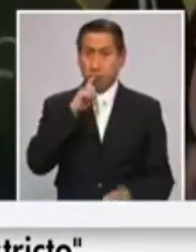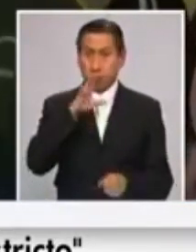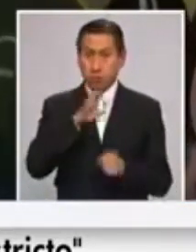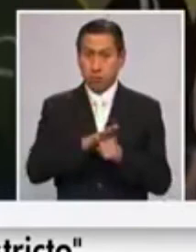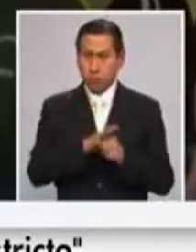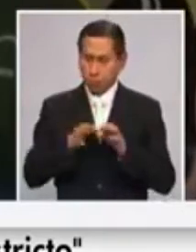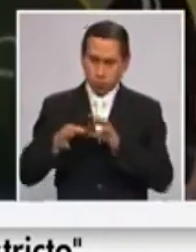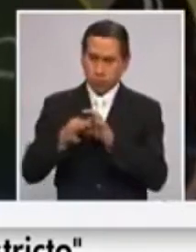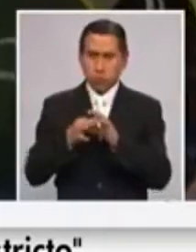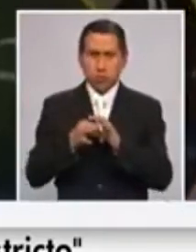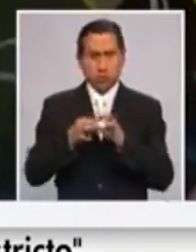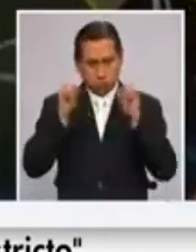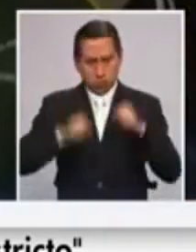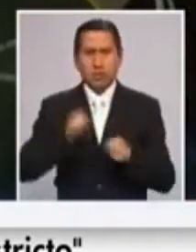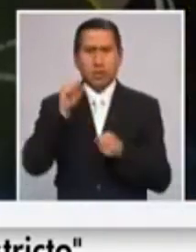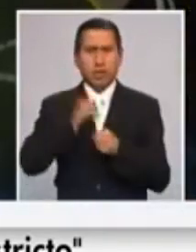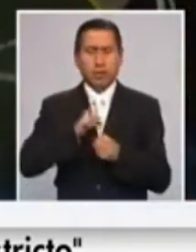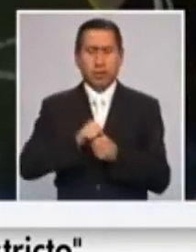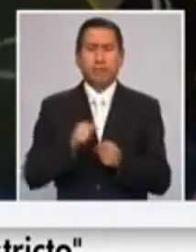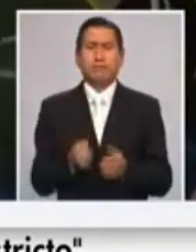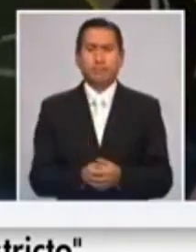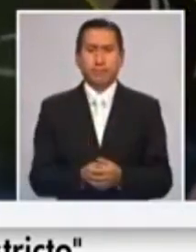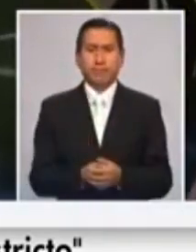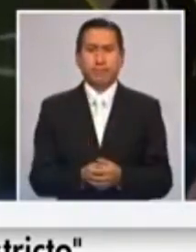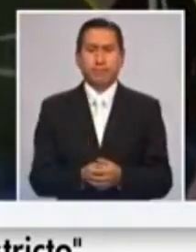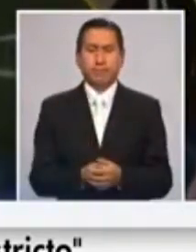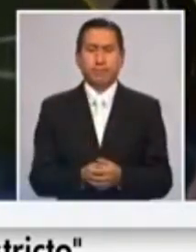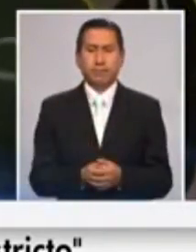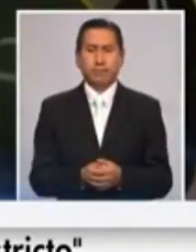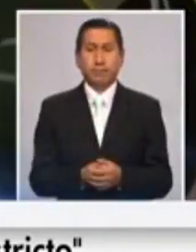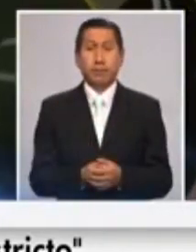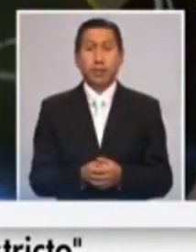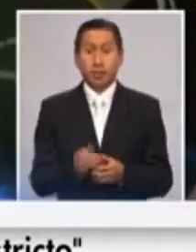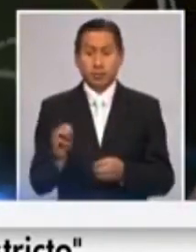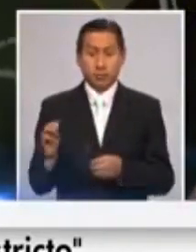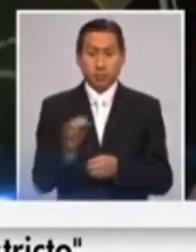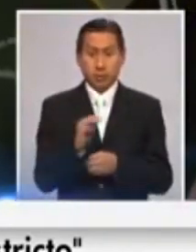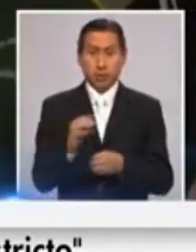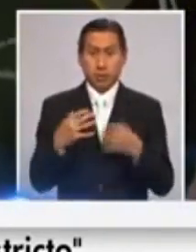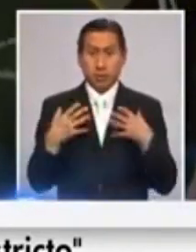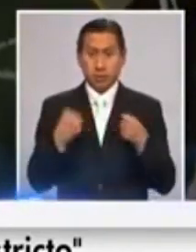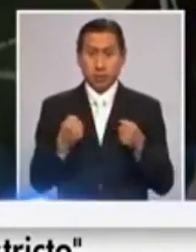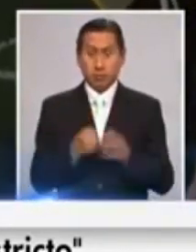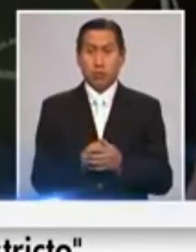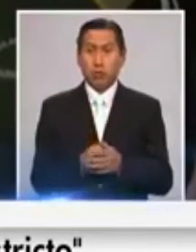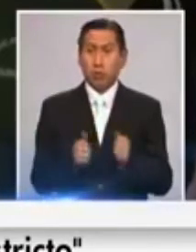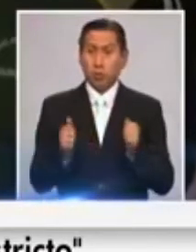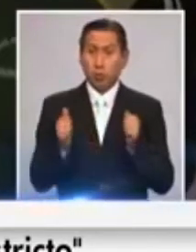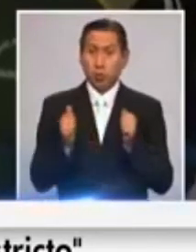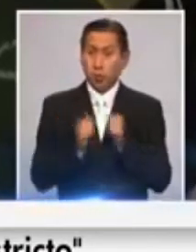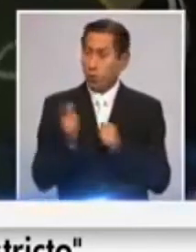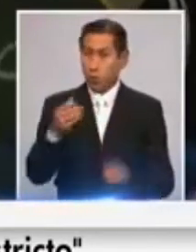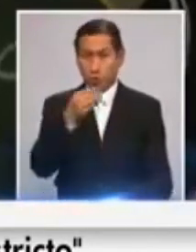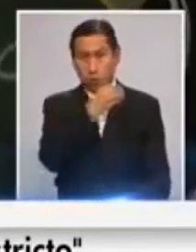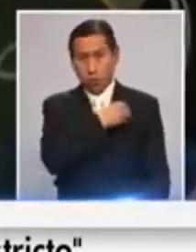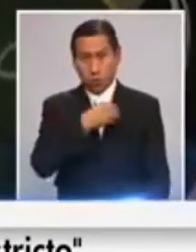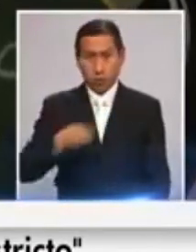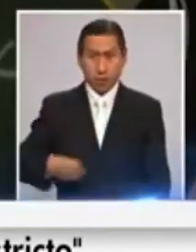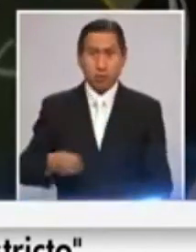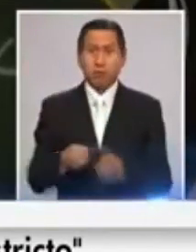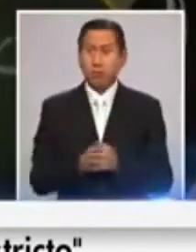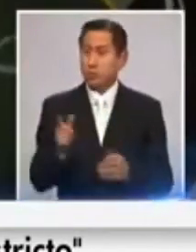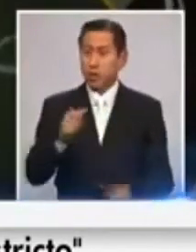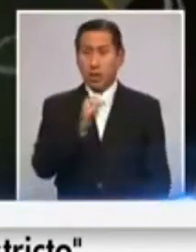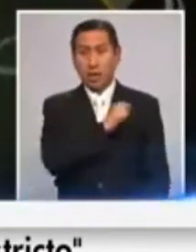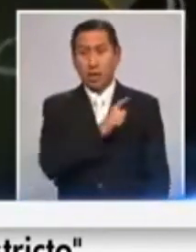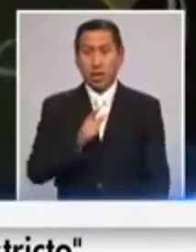unidos, vamos a trabajar. El Ministerio de Salud, conjuntamente la Gobernación y la